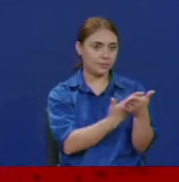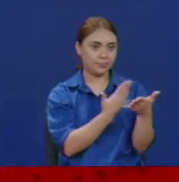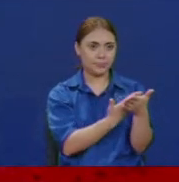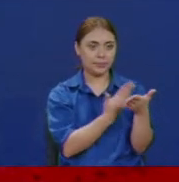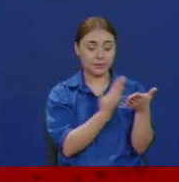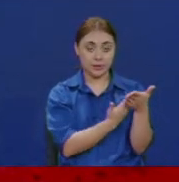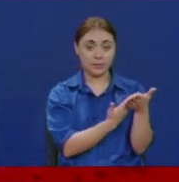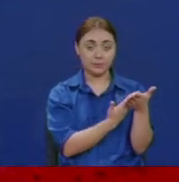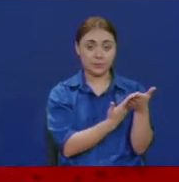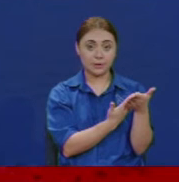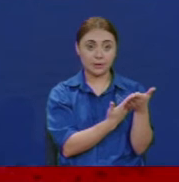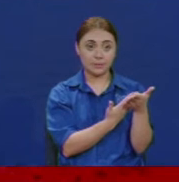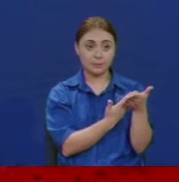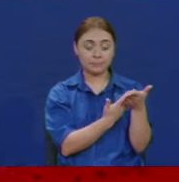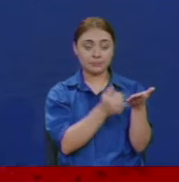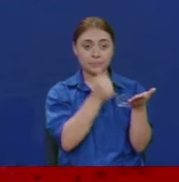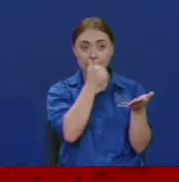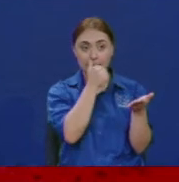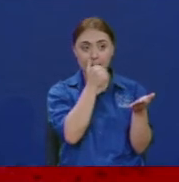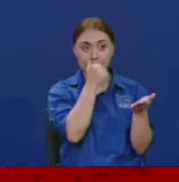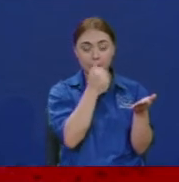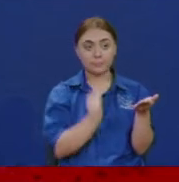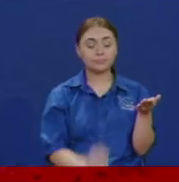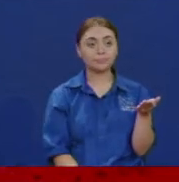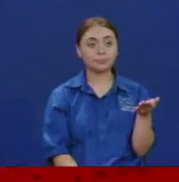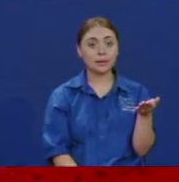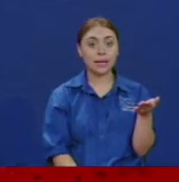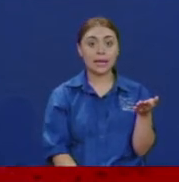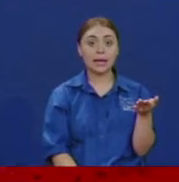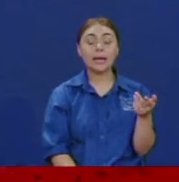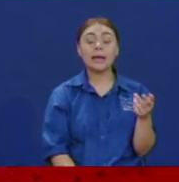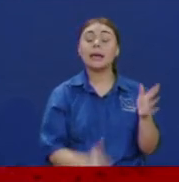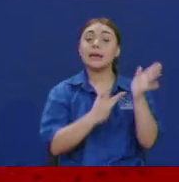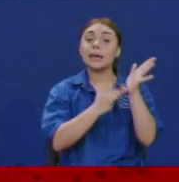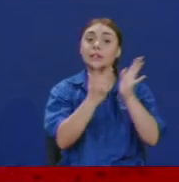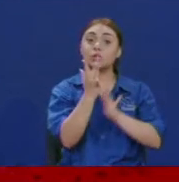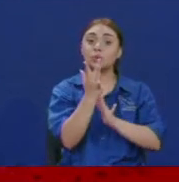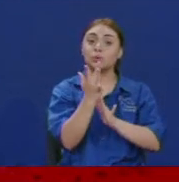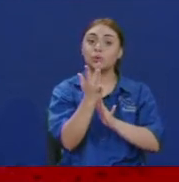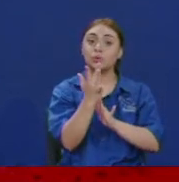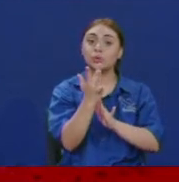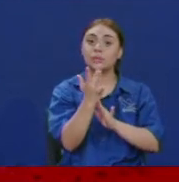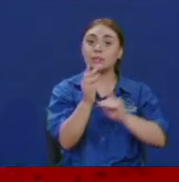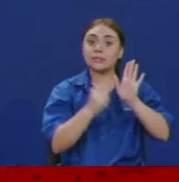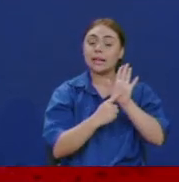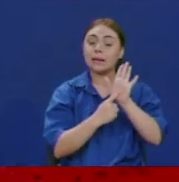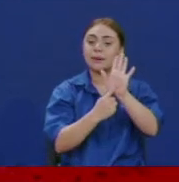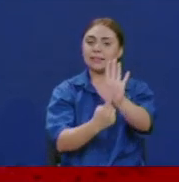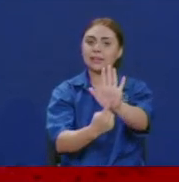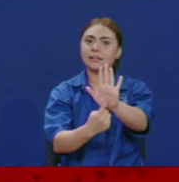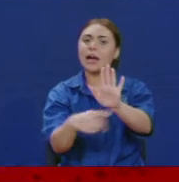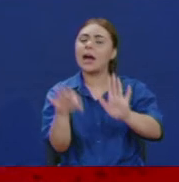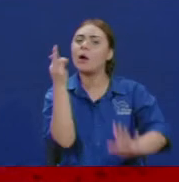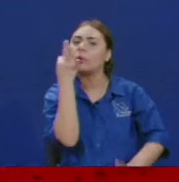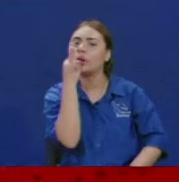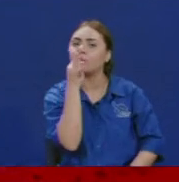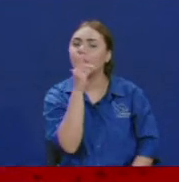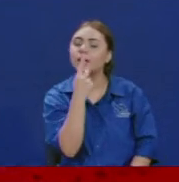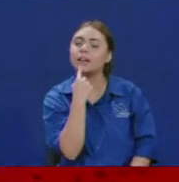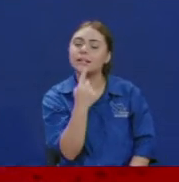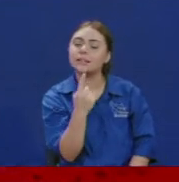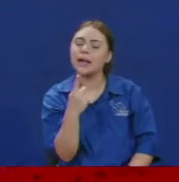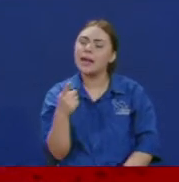como Jesucristo hasta en el Nuevo Testamento. Pero el Señor Jesucristo le dice a la mujer del Cantar de los Cantares: venga mi